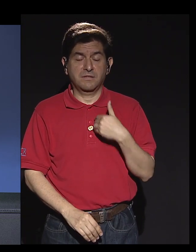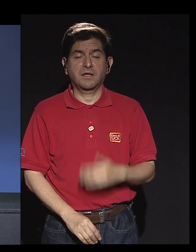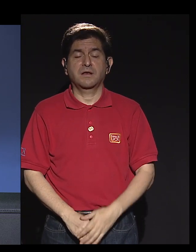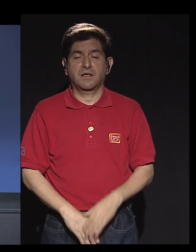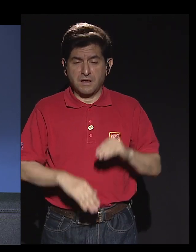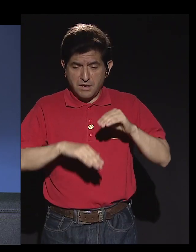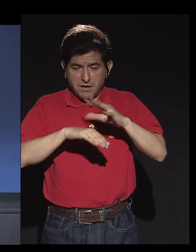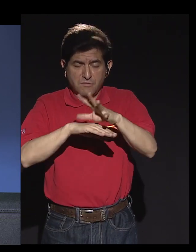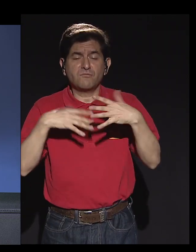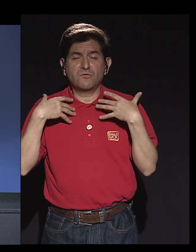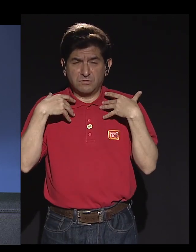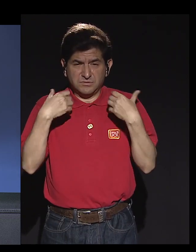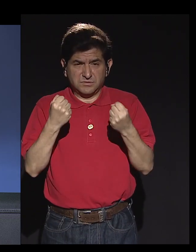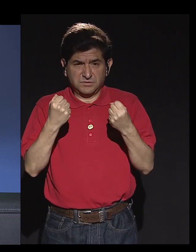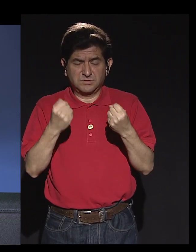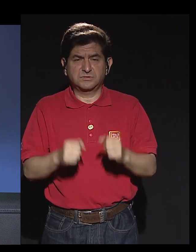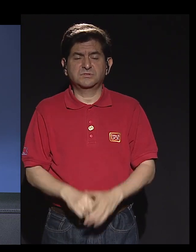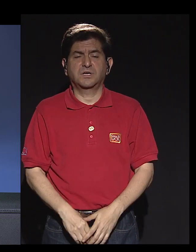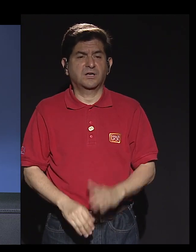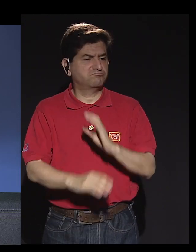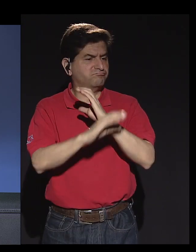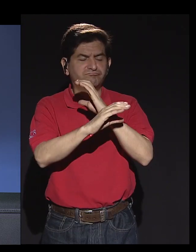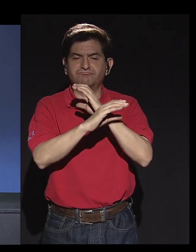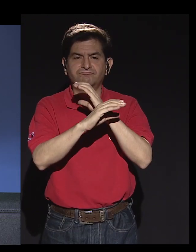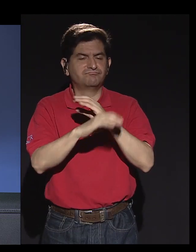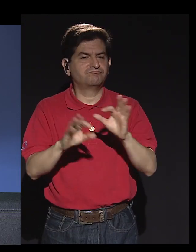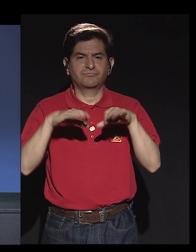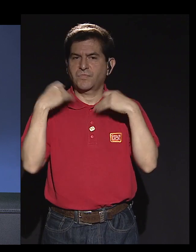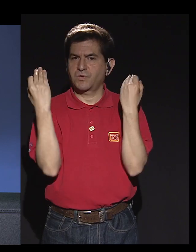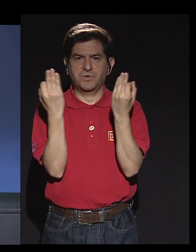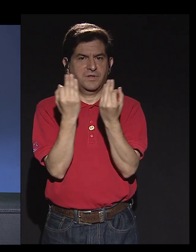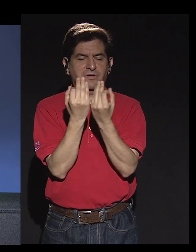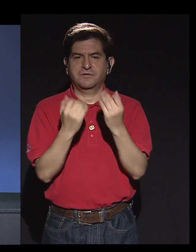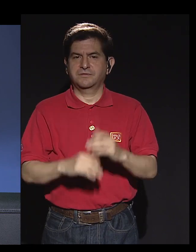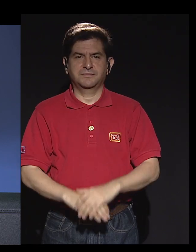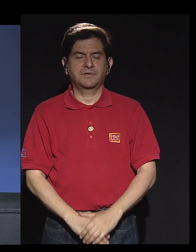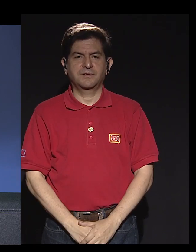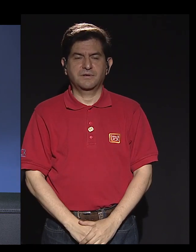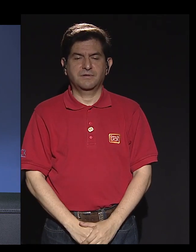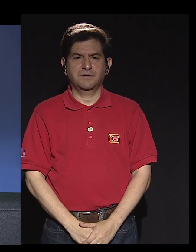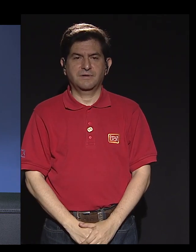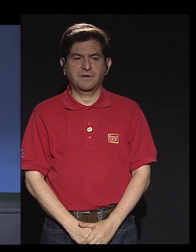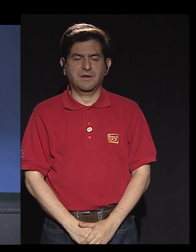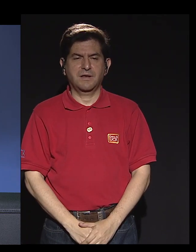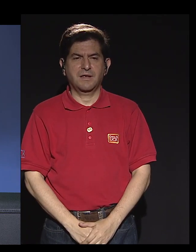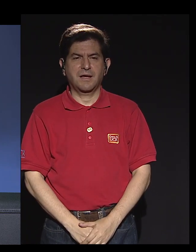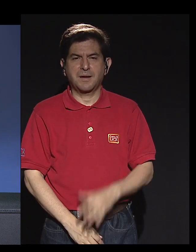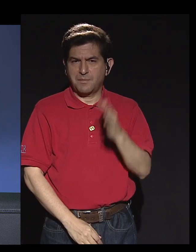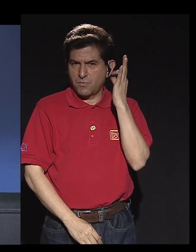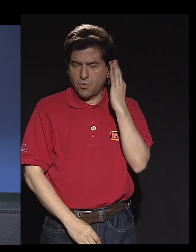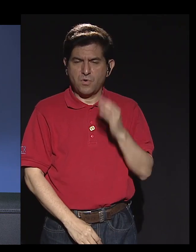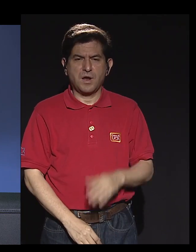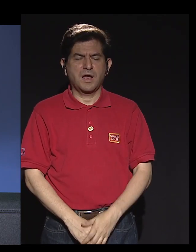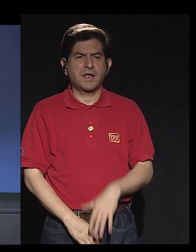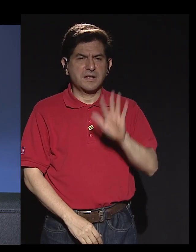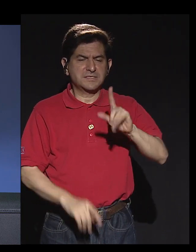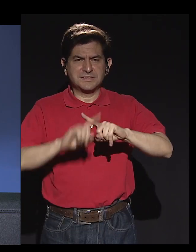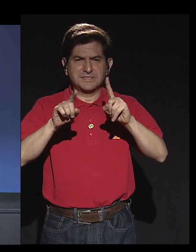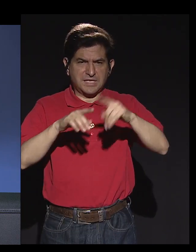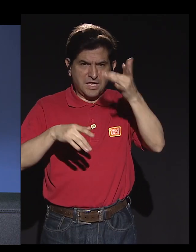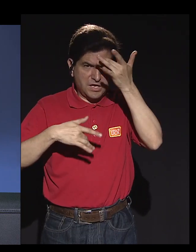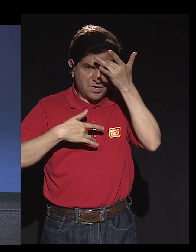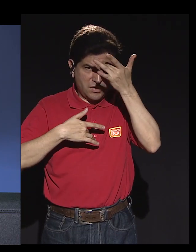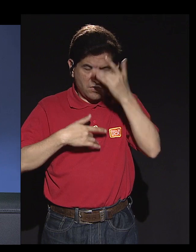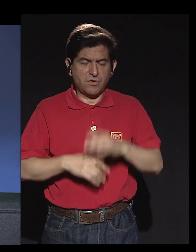o tiene graves secuelas a nivel de la salud por descuido de la familia, porque la señora aproximadamente tiene